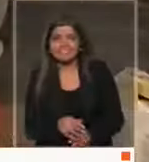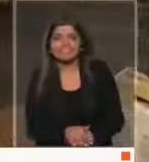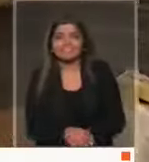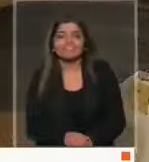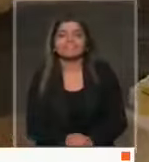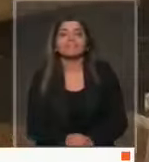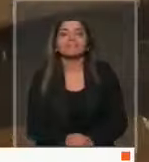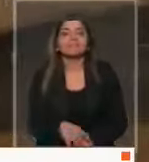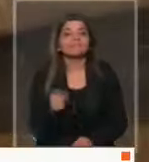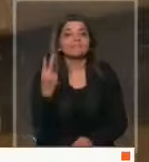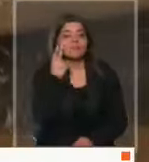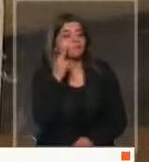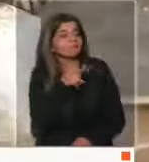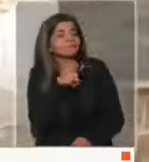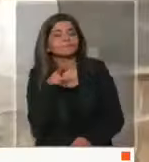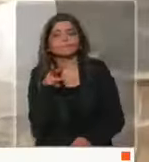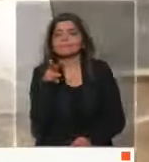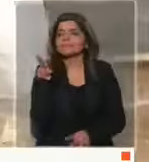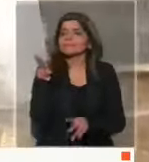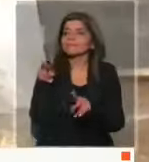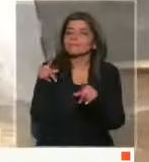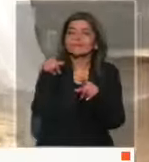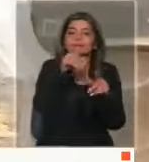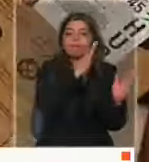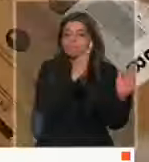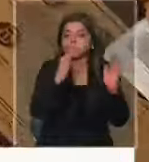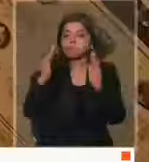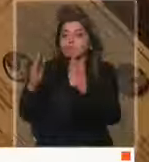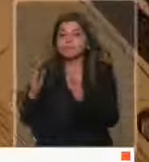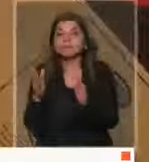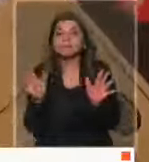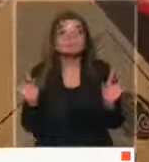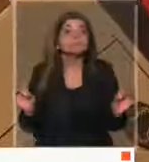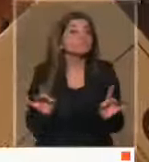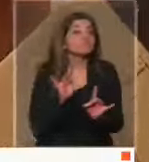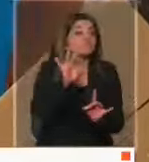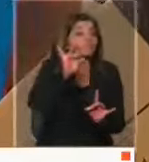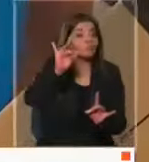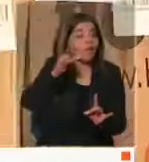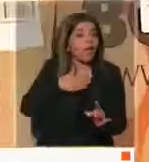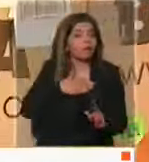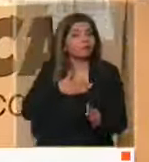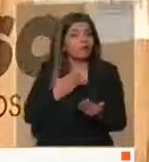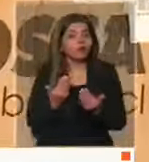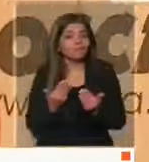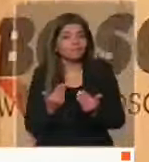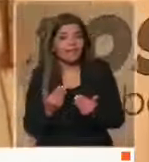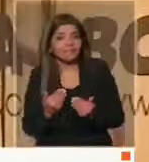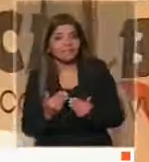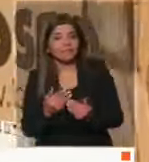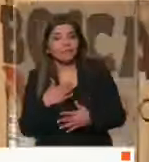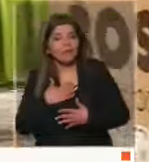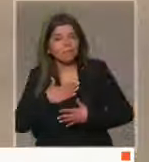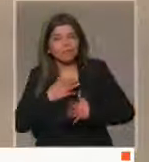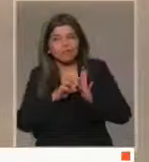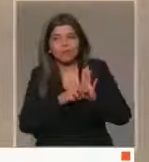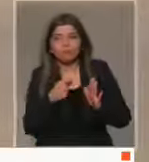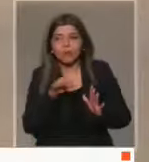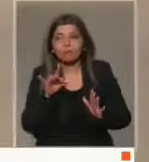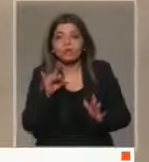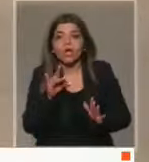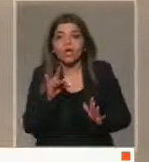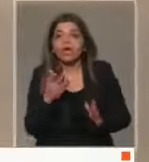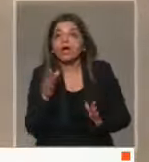José y Patricio miraban detalladamente cada lote, con la esperanza de que alguno tuviera lo necesario para concretar sus anhelados proyectos. Y mejor